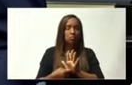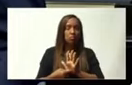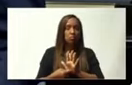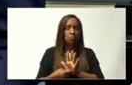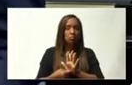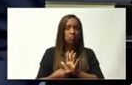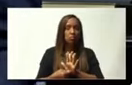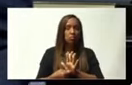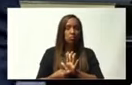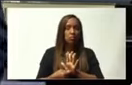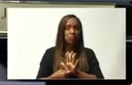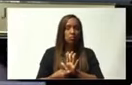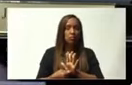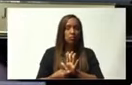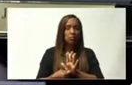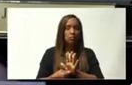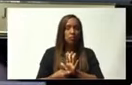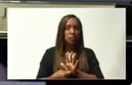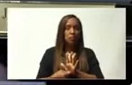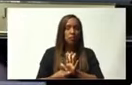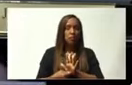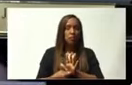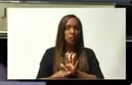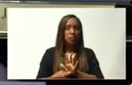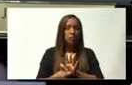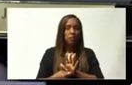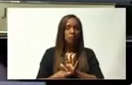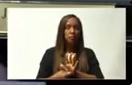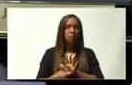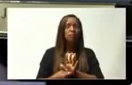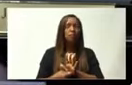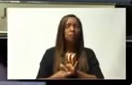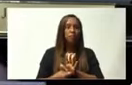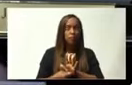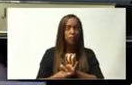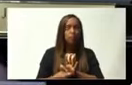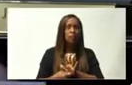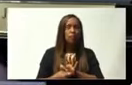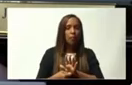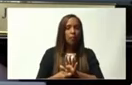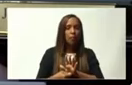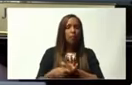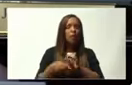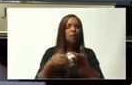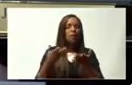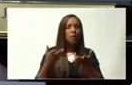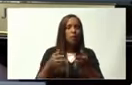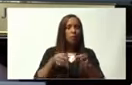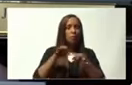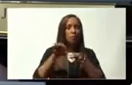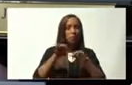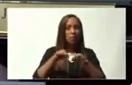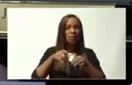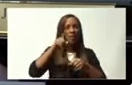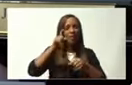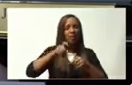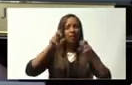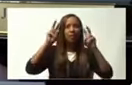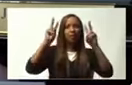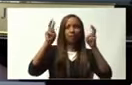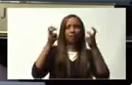sincericemos el nombre y el concepto de los préstamos, nosotros vamos a abstenernos de votar para